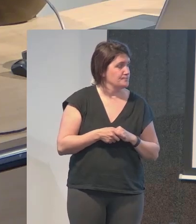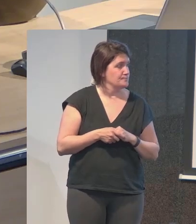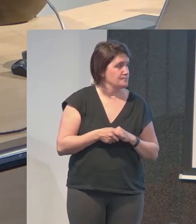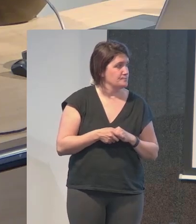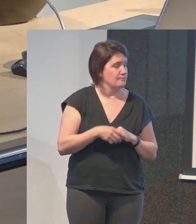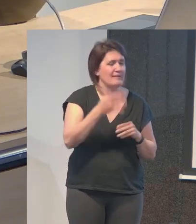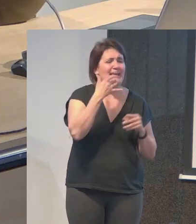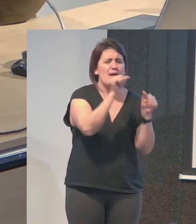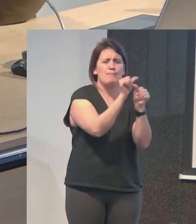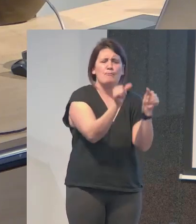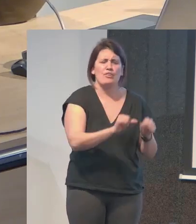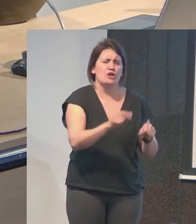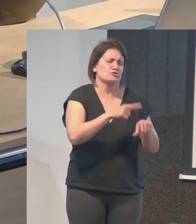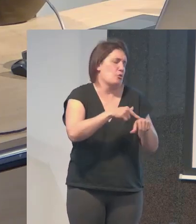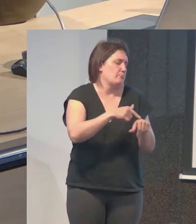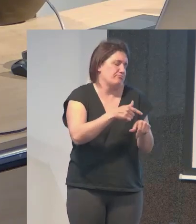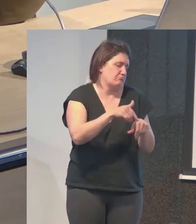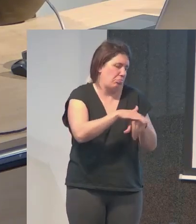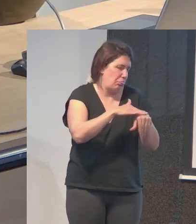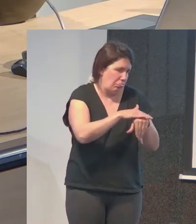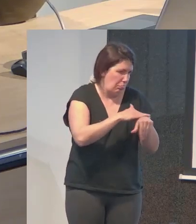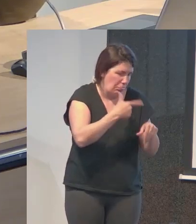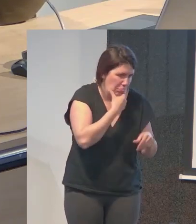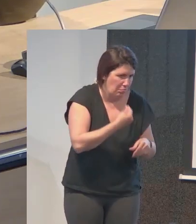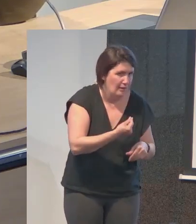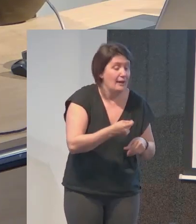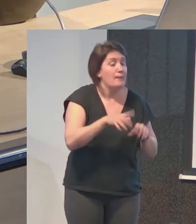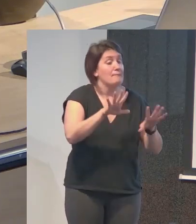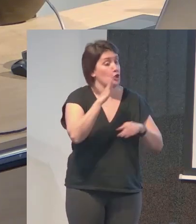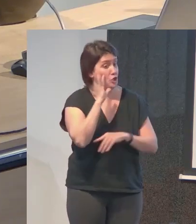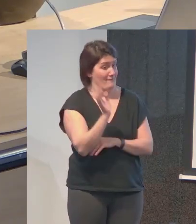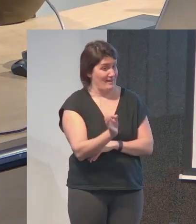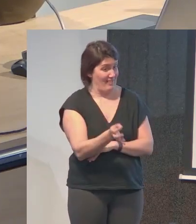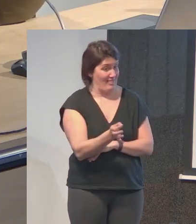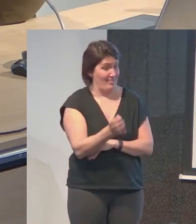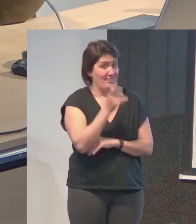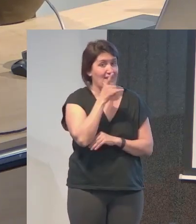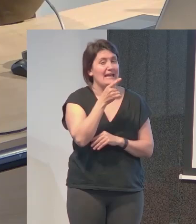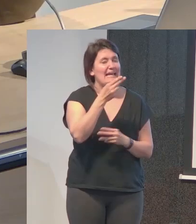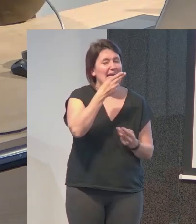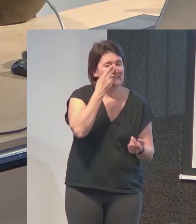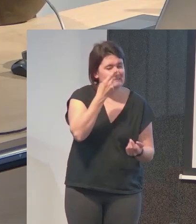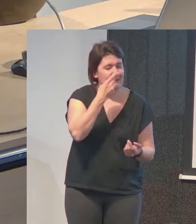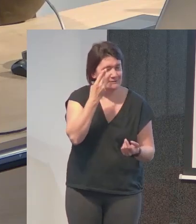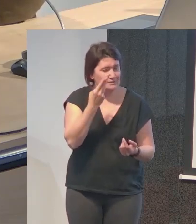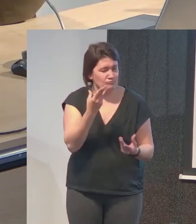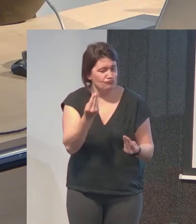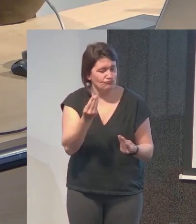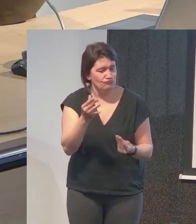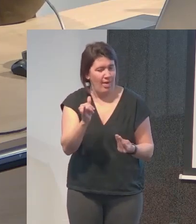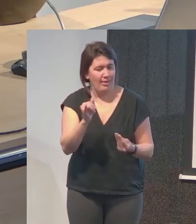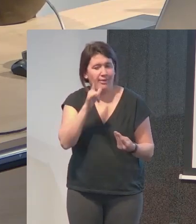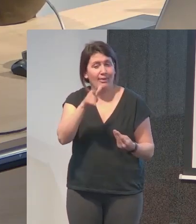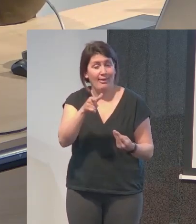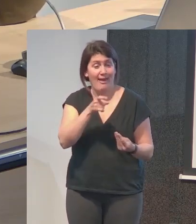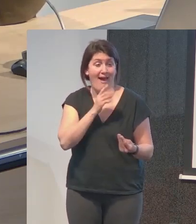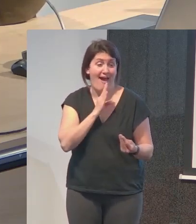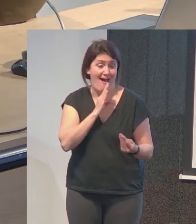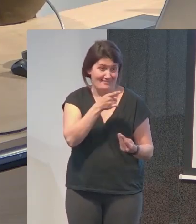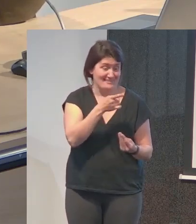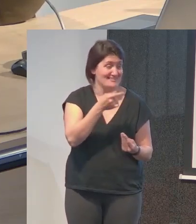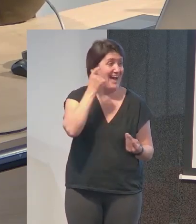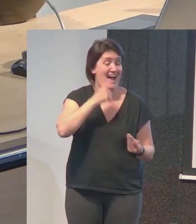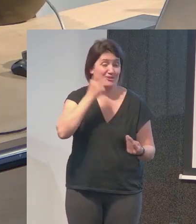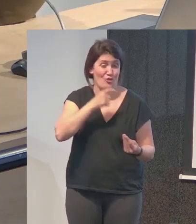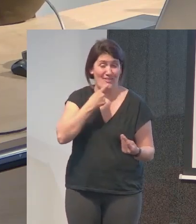que serían modelos bastante sencillos. Pero sí es cierto que hay mucho interés y, como ha comentado antes